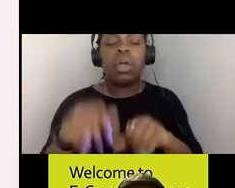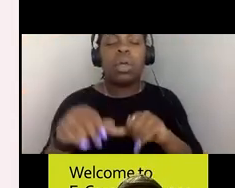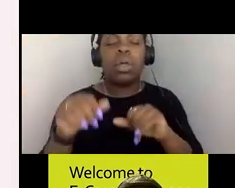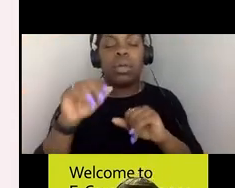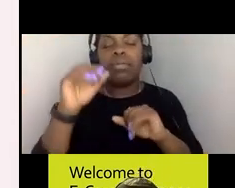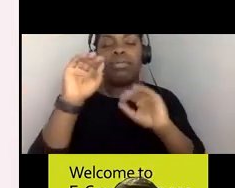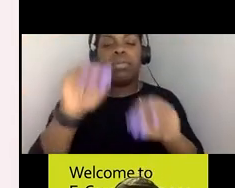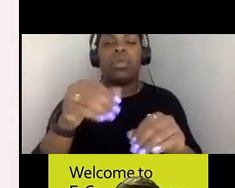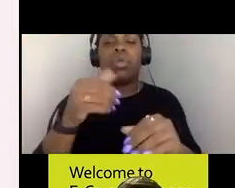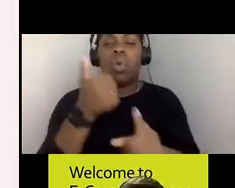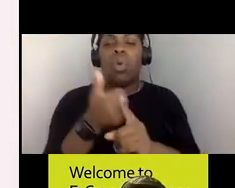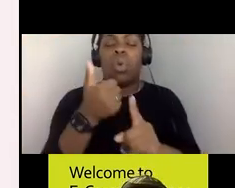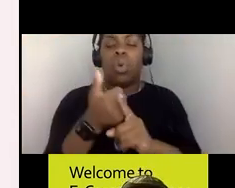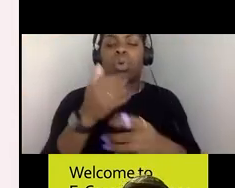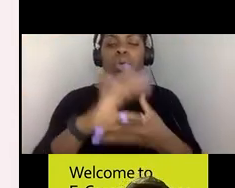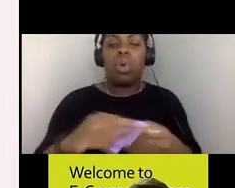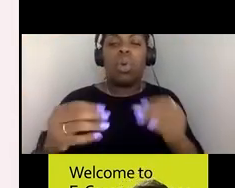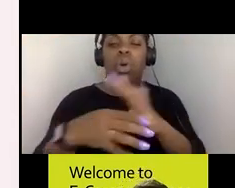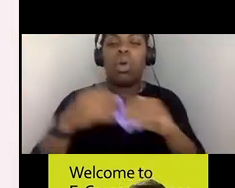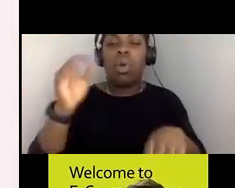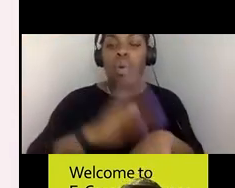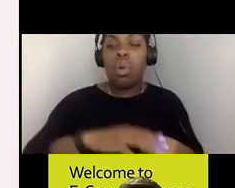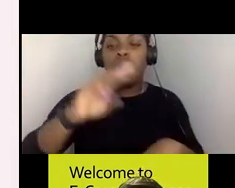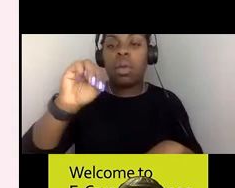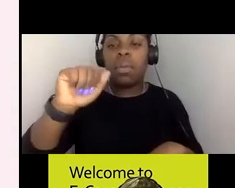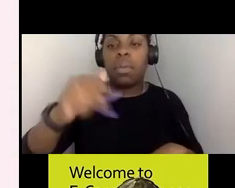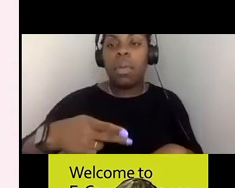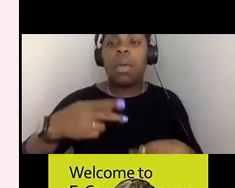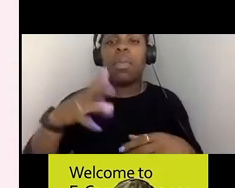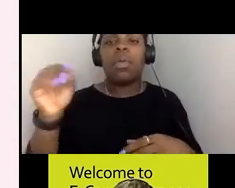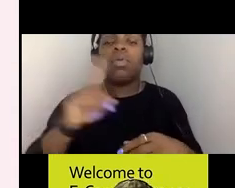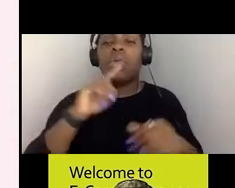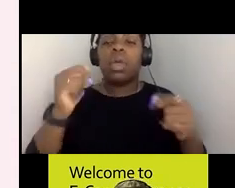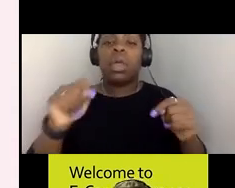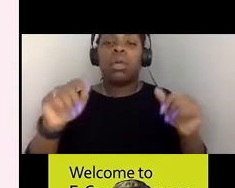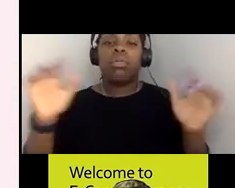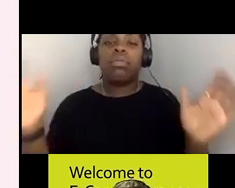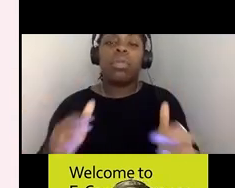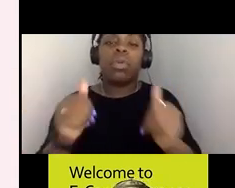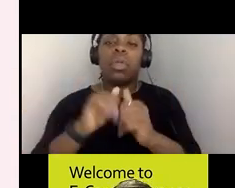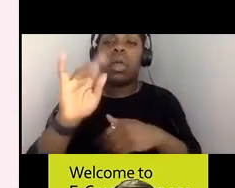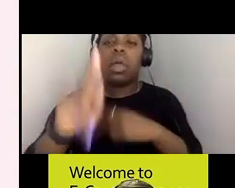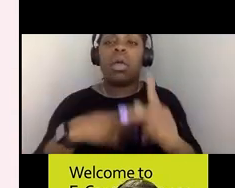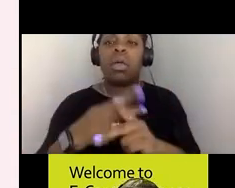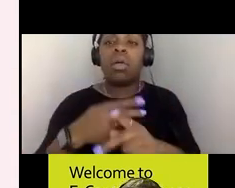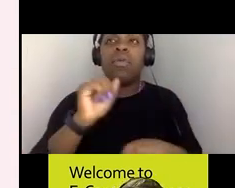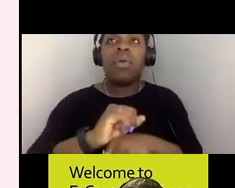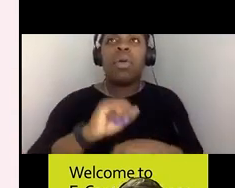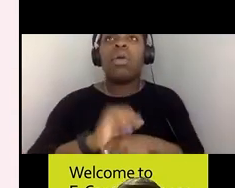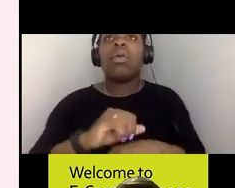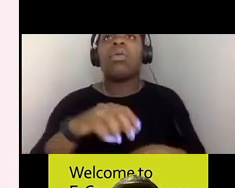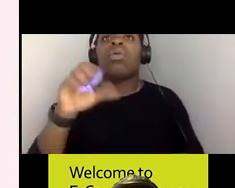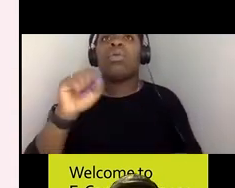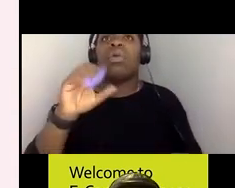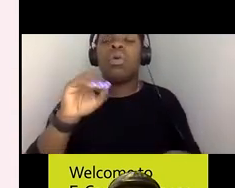formulario para poder incluir tu propia historia en el mapa. Lo podemos añadir al mapa